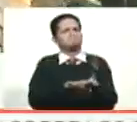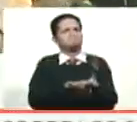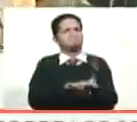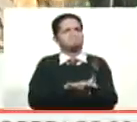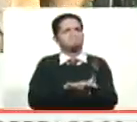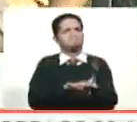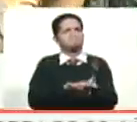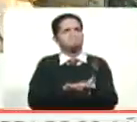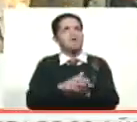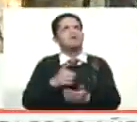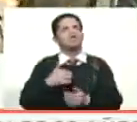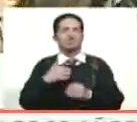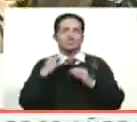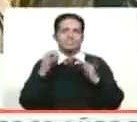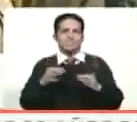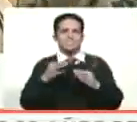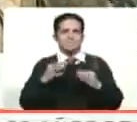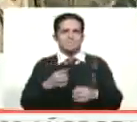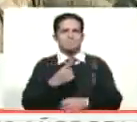yo siempre digo,